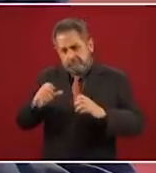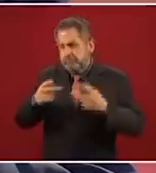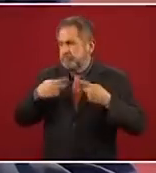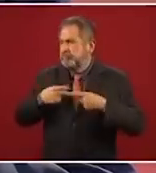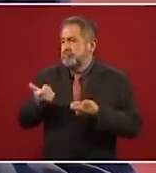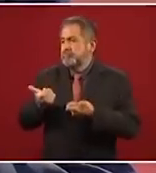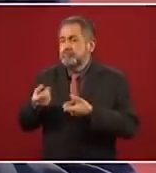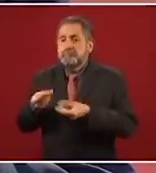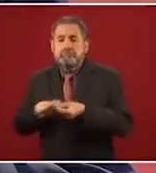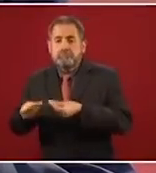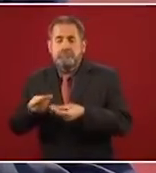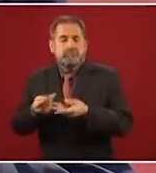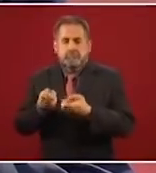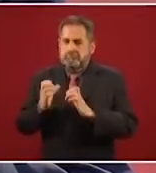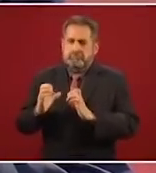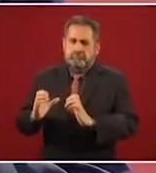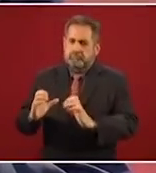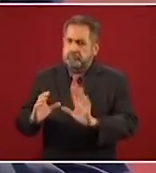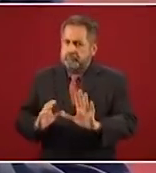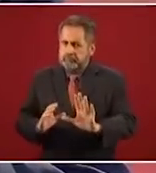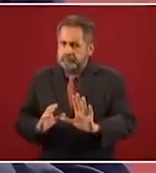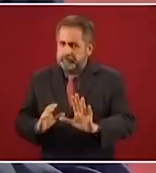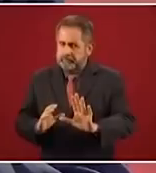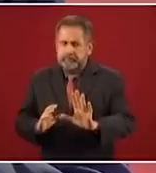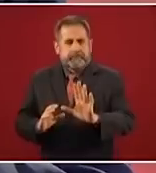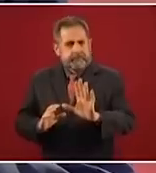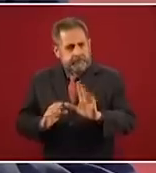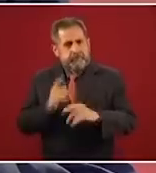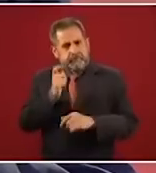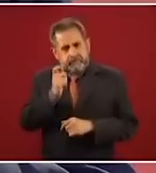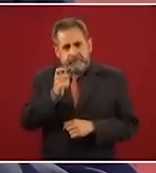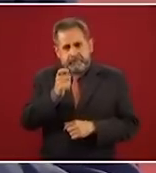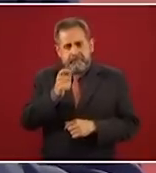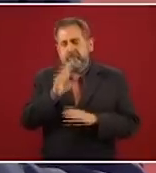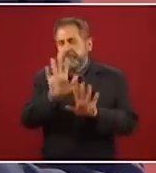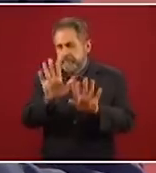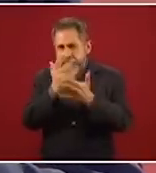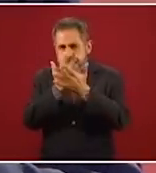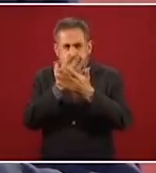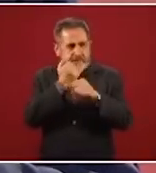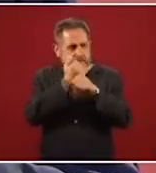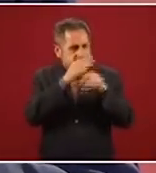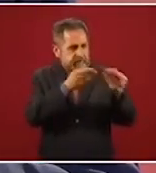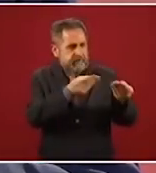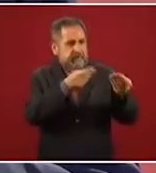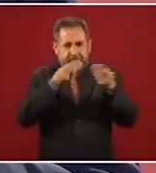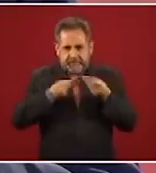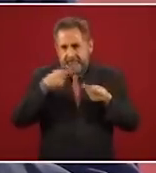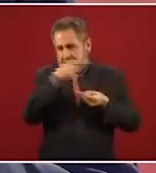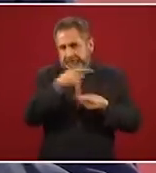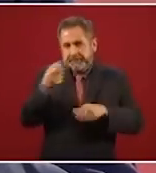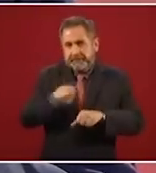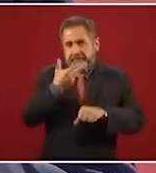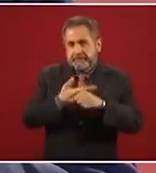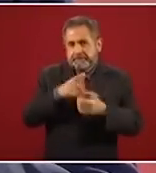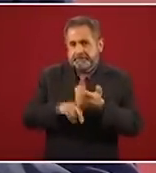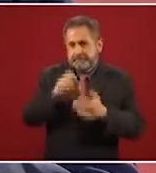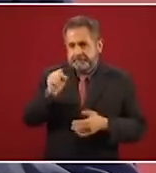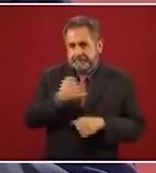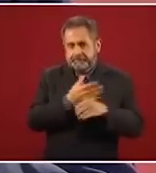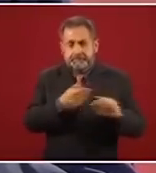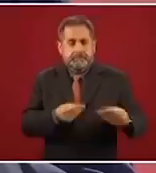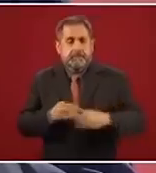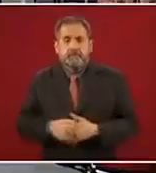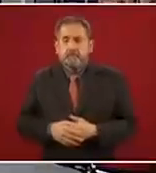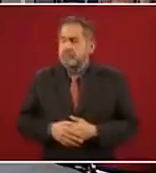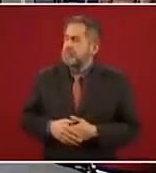popular. Entonces, vamos a que nos informe la secretaria de Economía. Yo le pedí